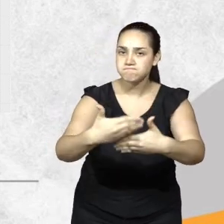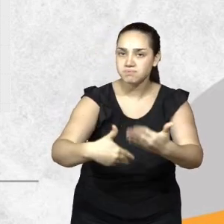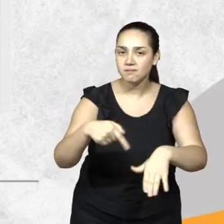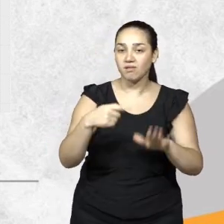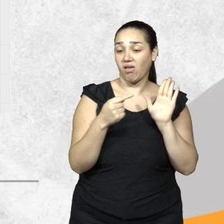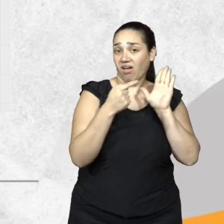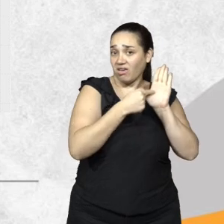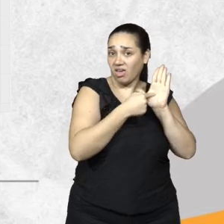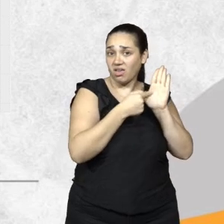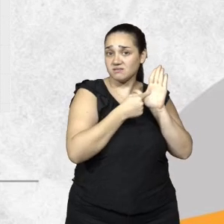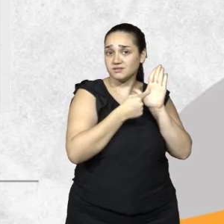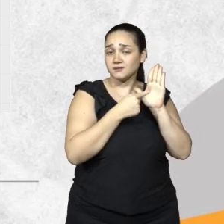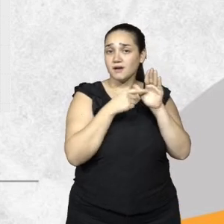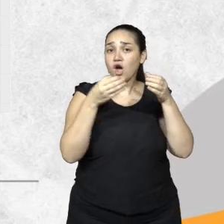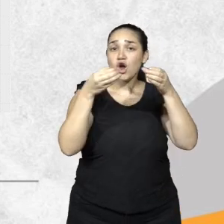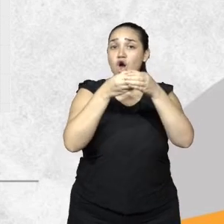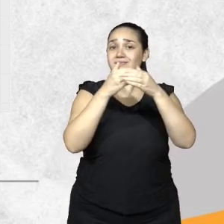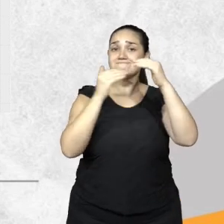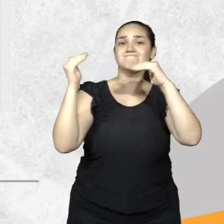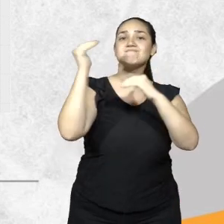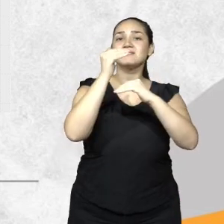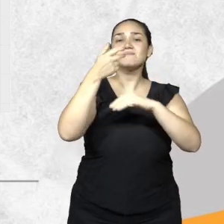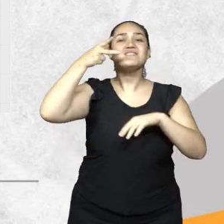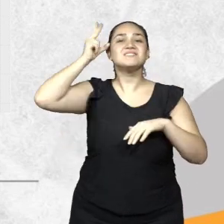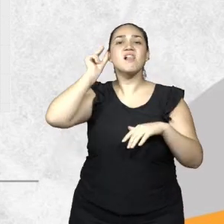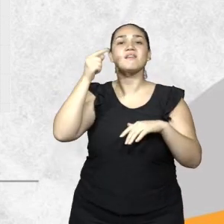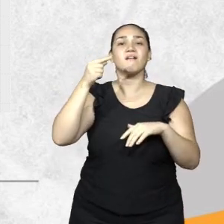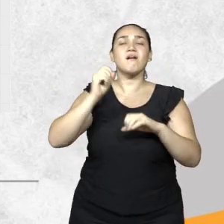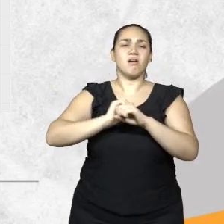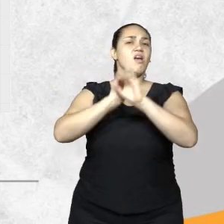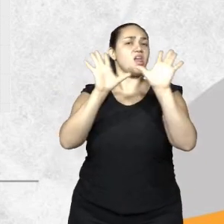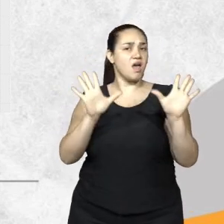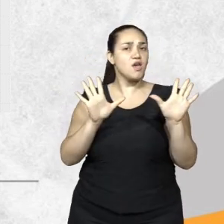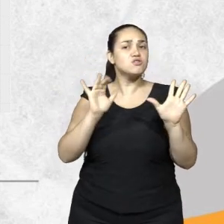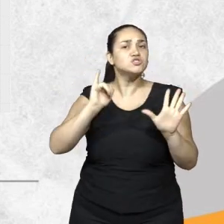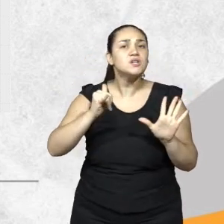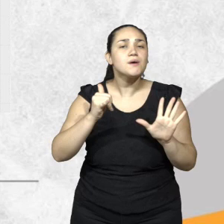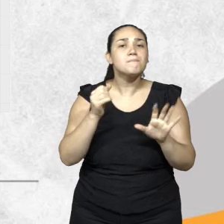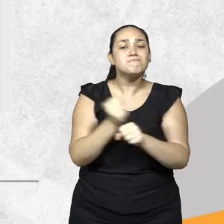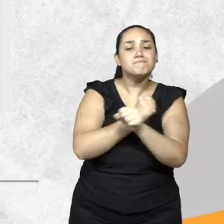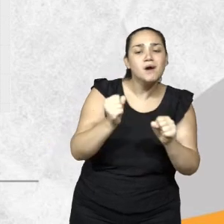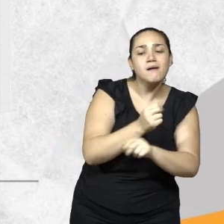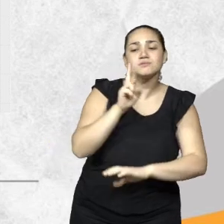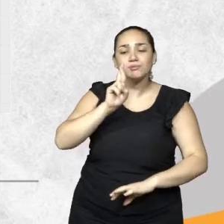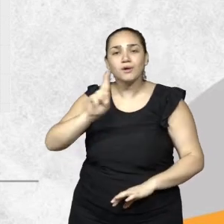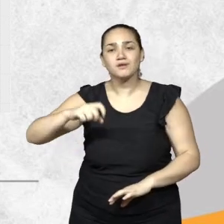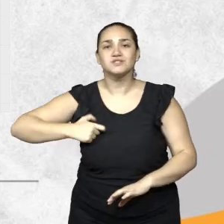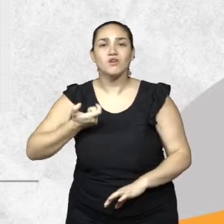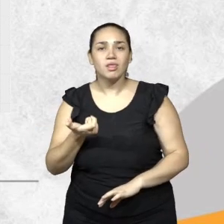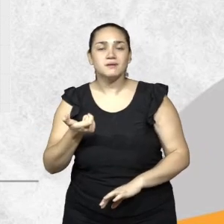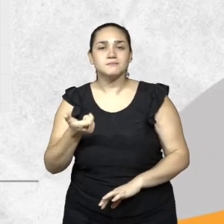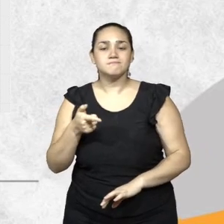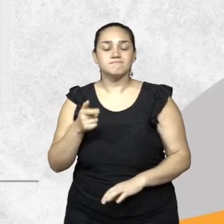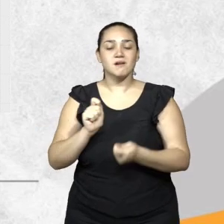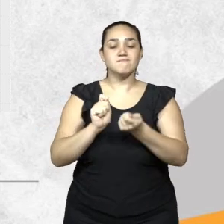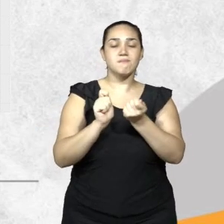aquí en la Corte chilena, la máxima Corte chilena, también tiene claro que los permisos, las licencias, las autorizaciones tienen que